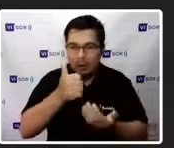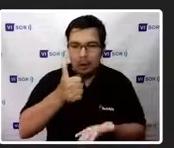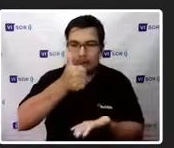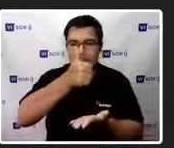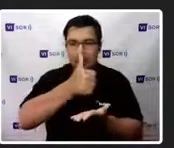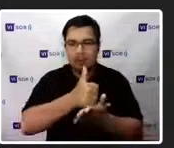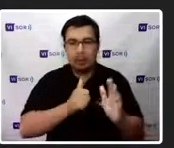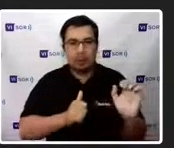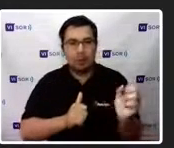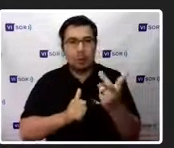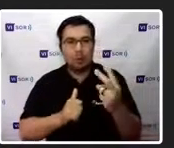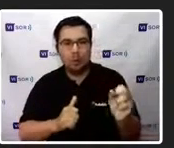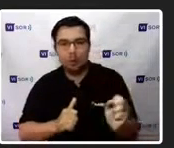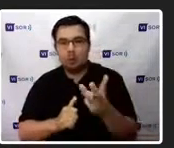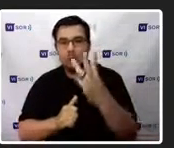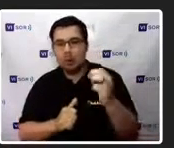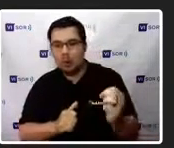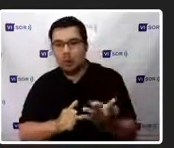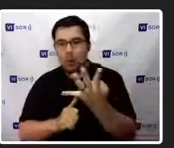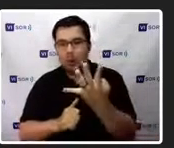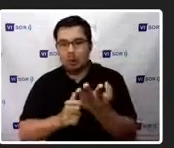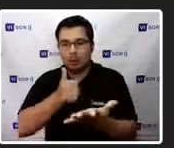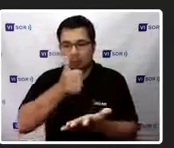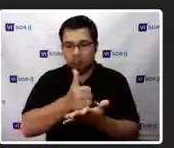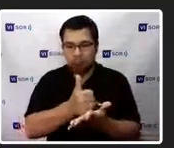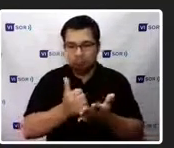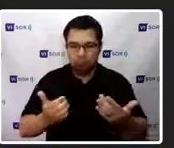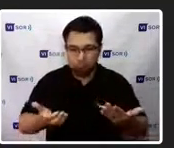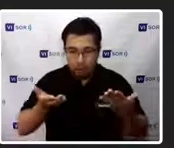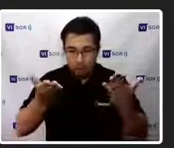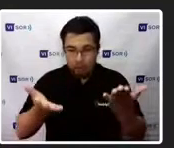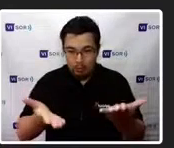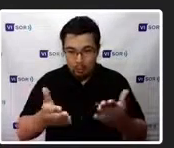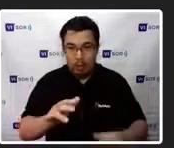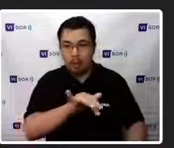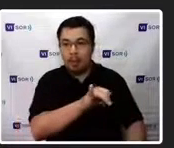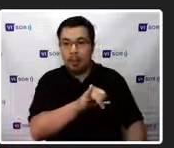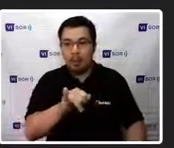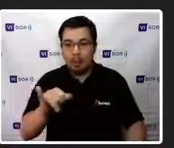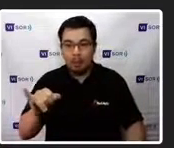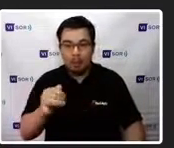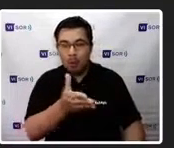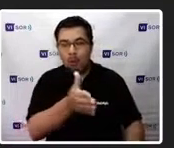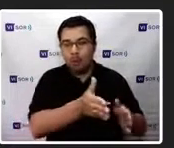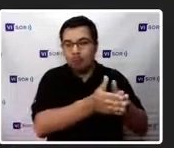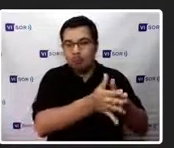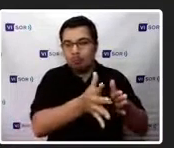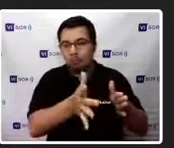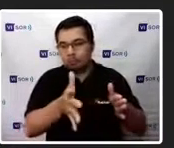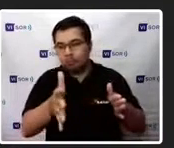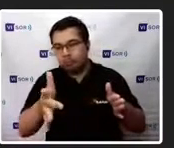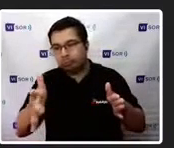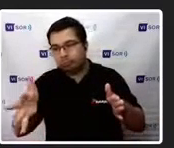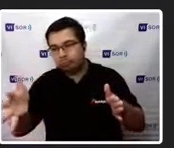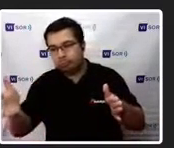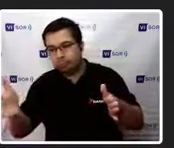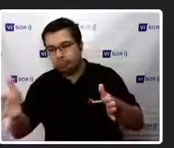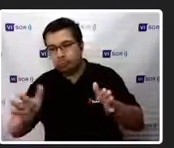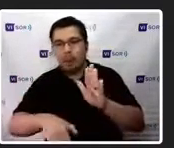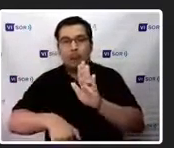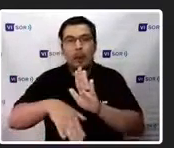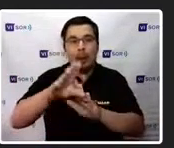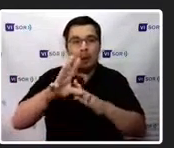dan herramientas también para que con el tiempo, no inmediatamente, puedan ir adquiriendo también mayores responsabilidades y cargos, ¿no es cierto?, de liderazgo en